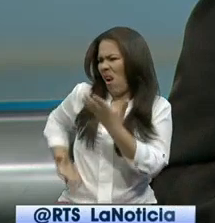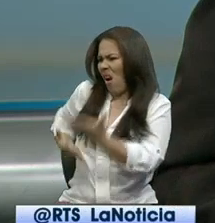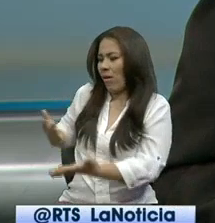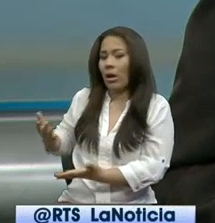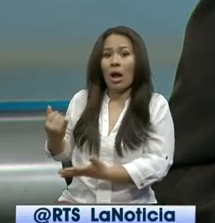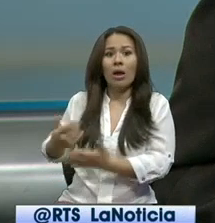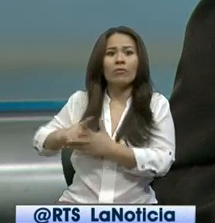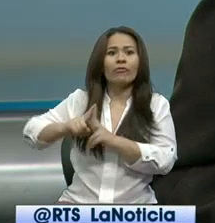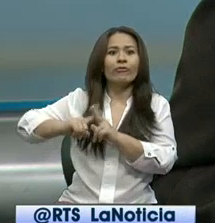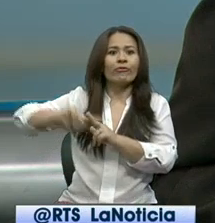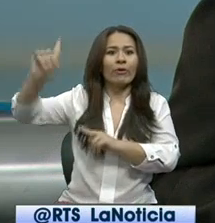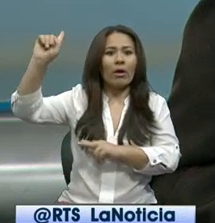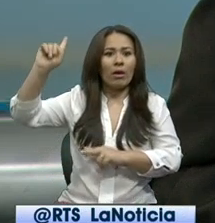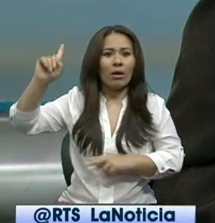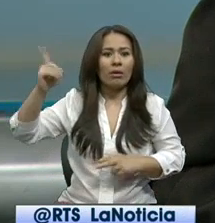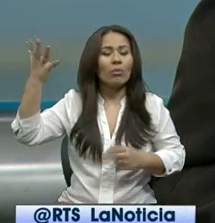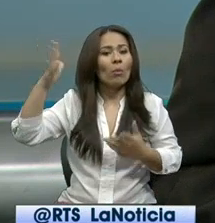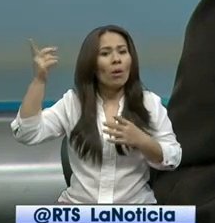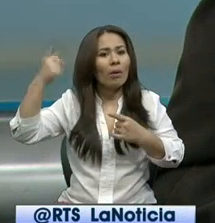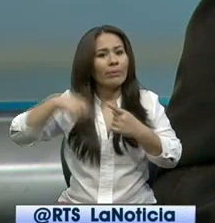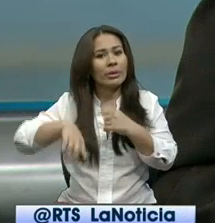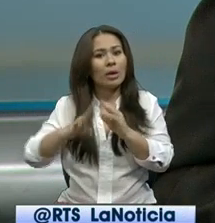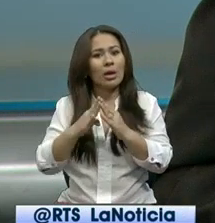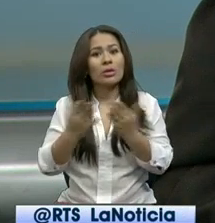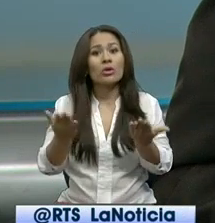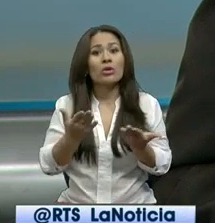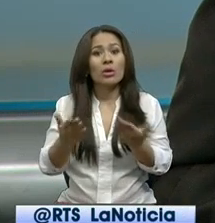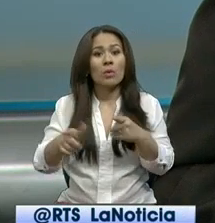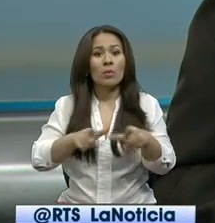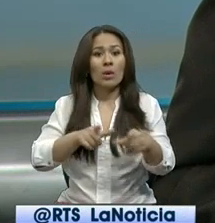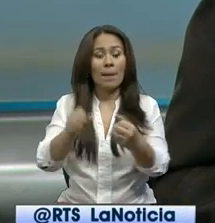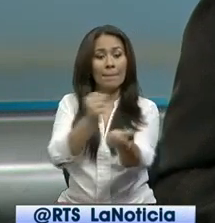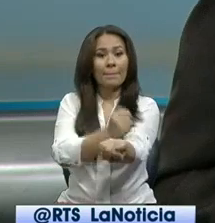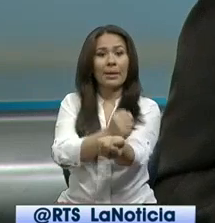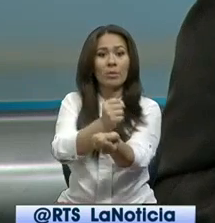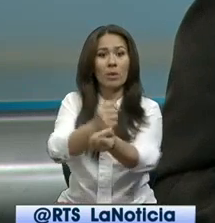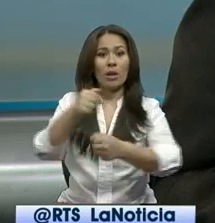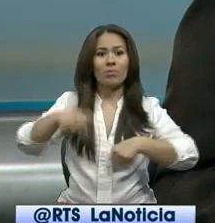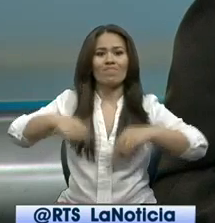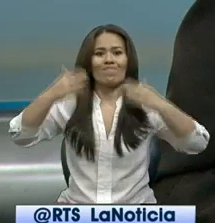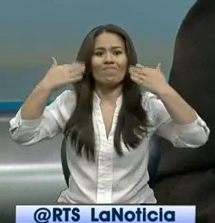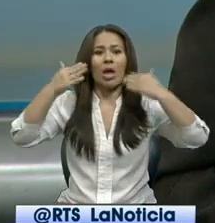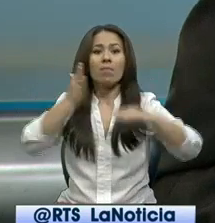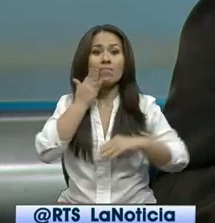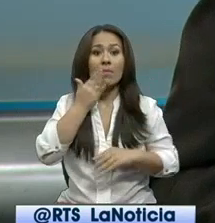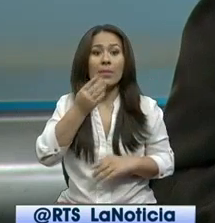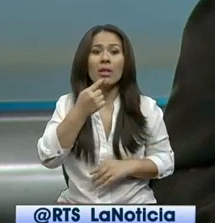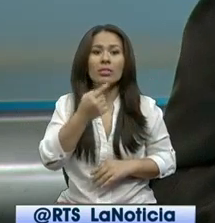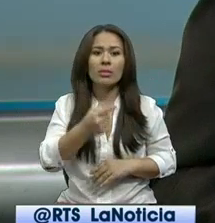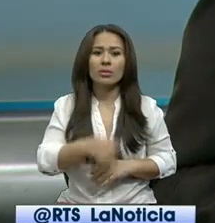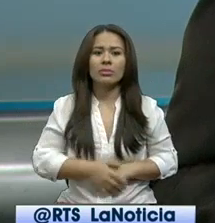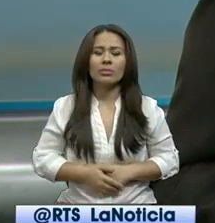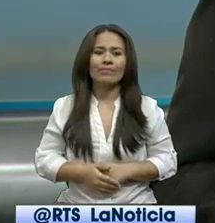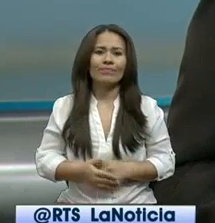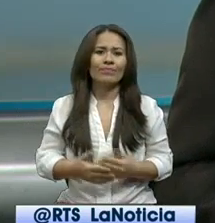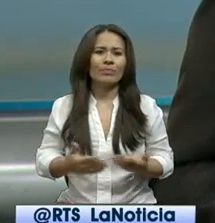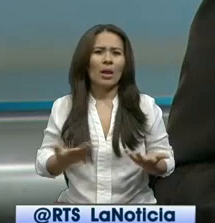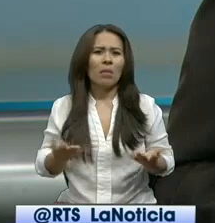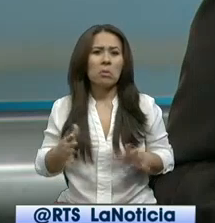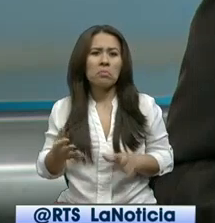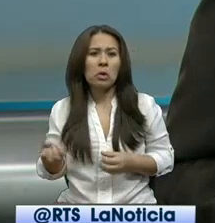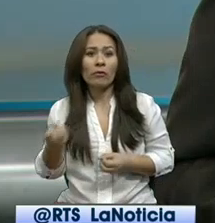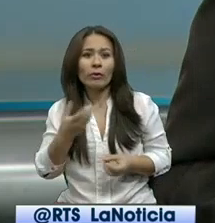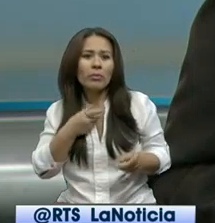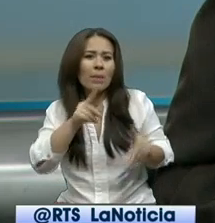ha regresado a la casa. La casa está ubicada en la parroquia Pascuales de Guayaquil. La madre asegura que de acuerdo a la